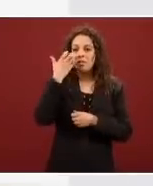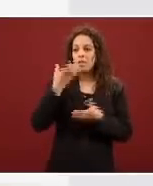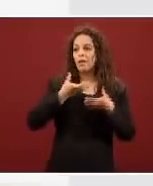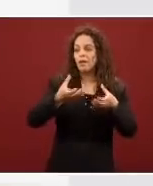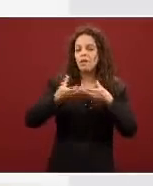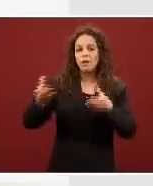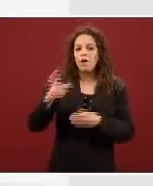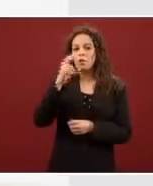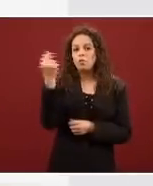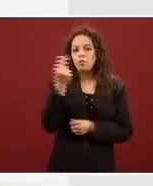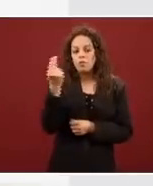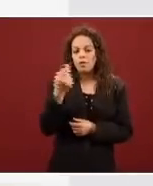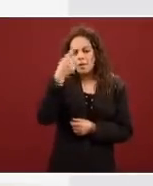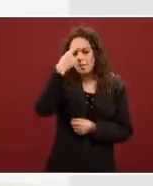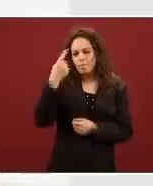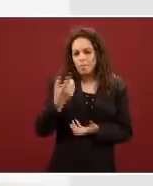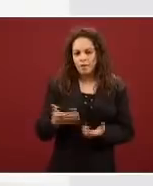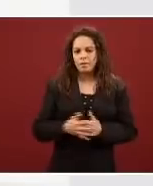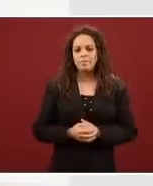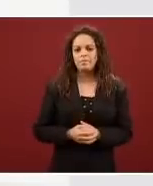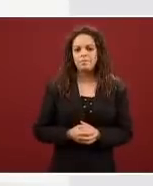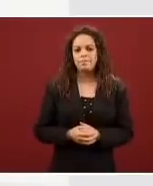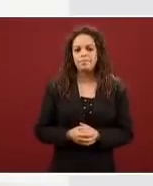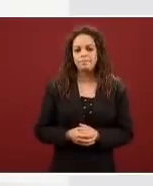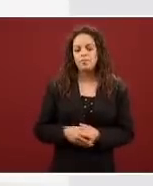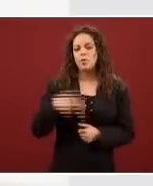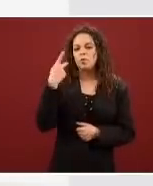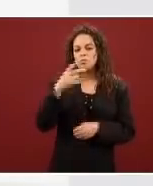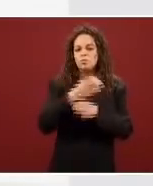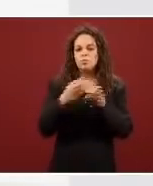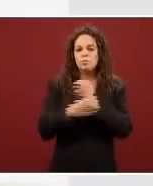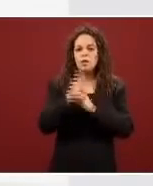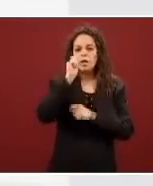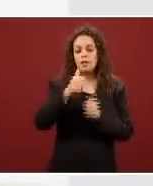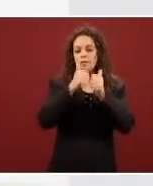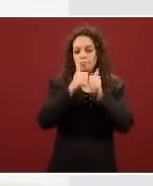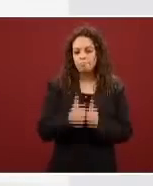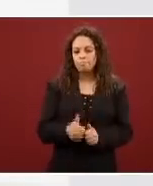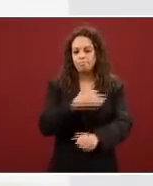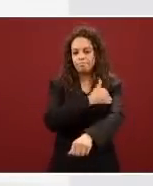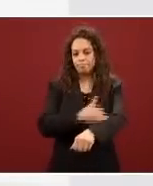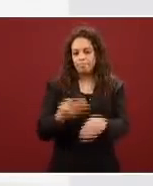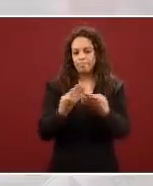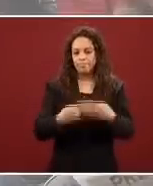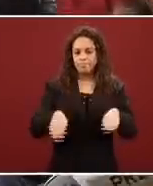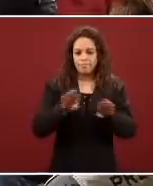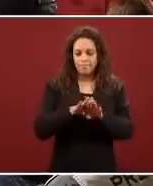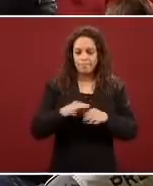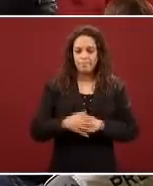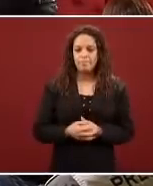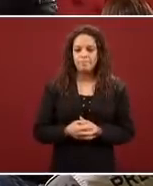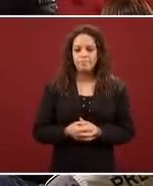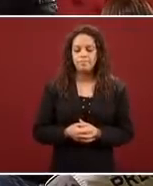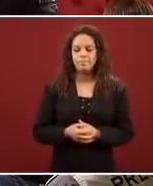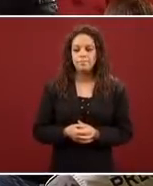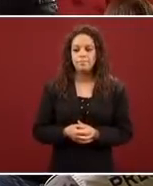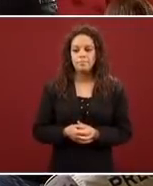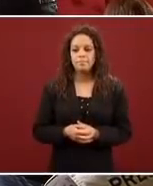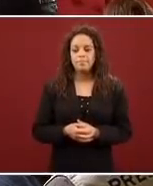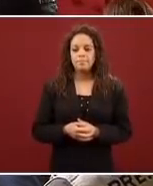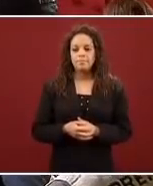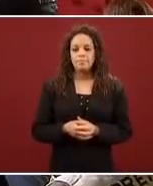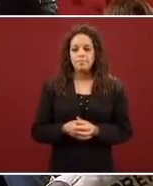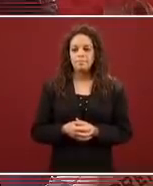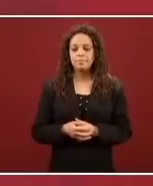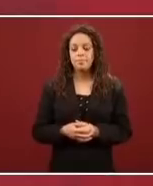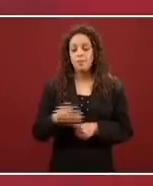casa, la reprogramación de eventos de concentración masiva y, como lo hemos puesto con mucho